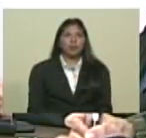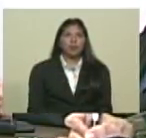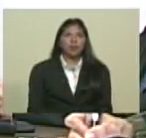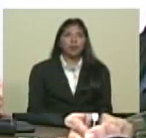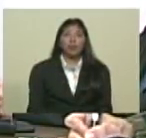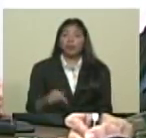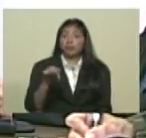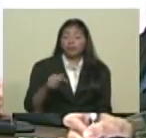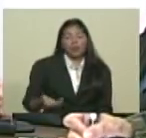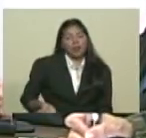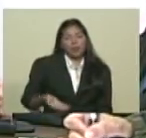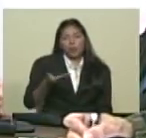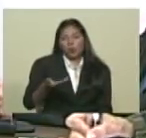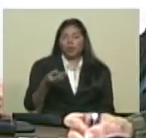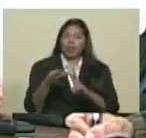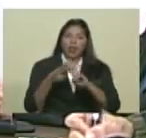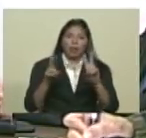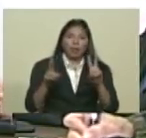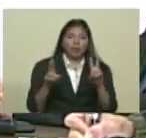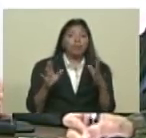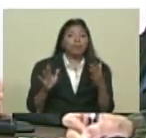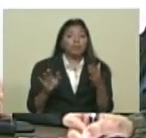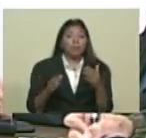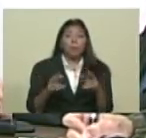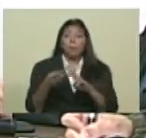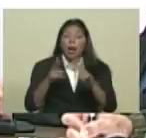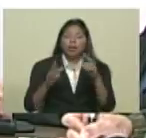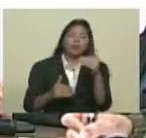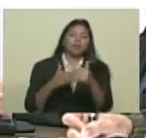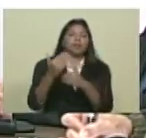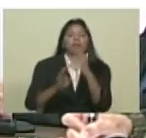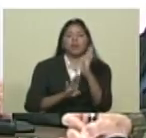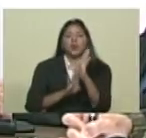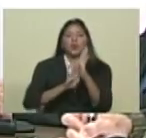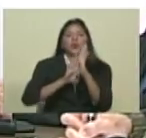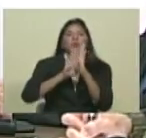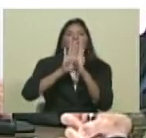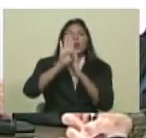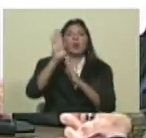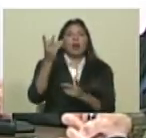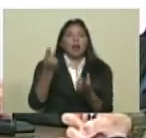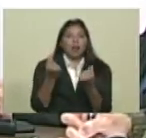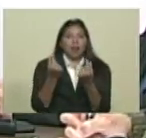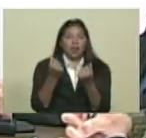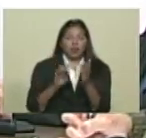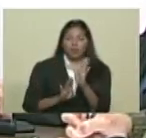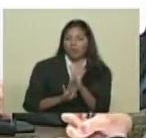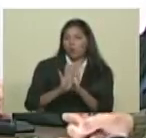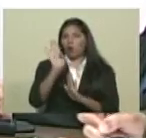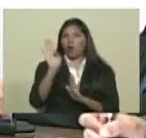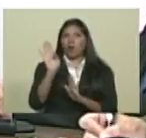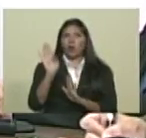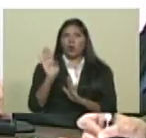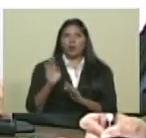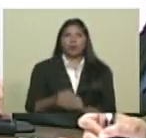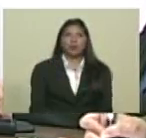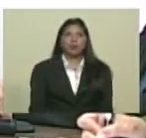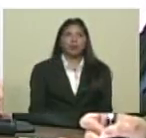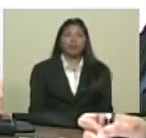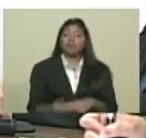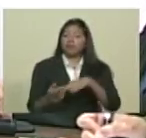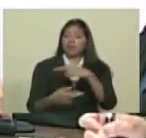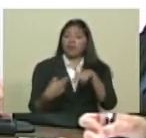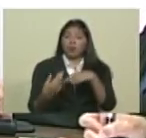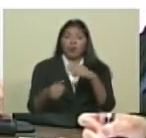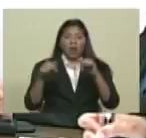elemento clave para poder avanzar en la recuperación de la prosperidad económica que la revolución trajo a Venezuela, que la